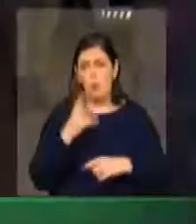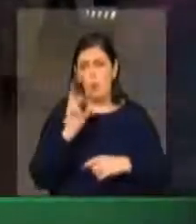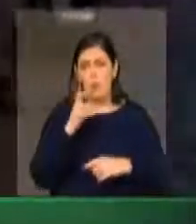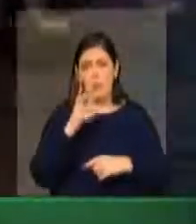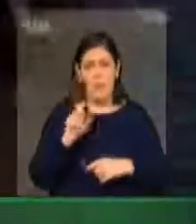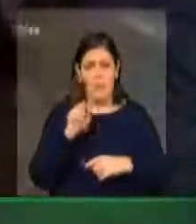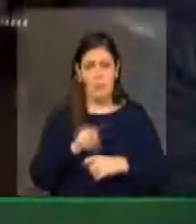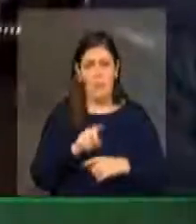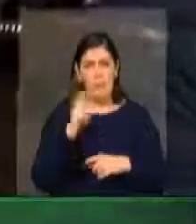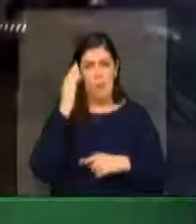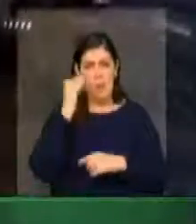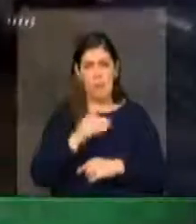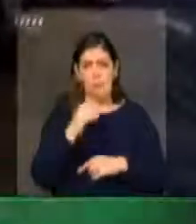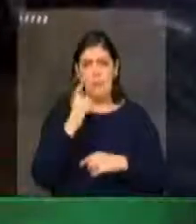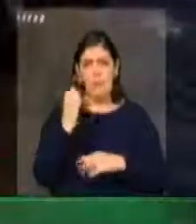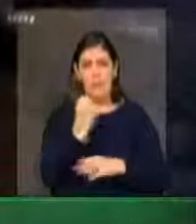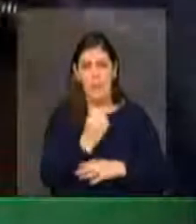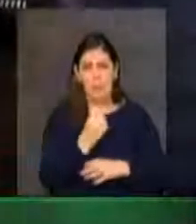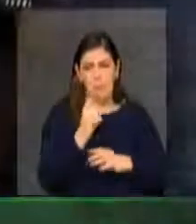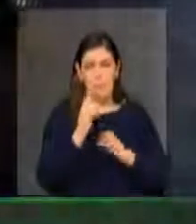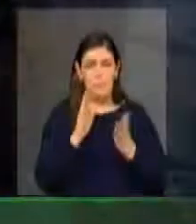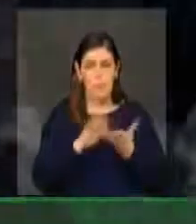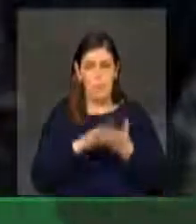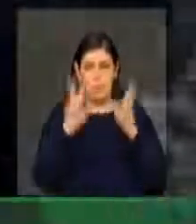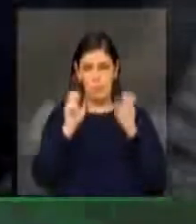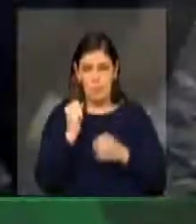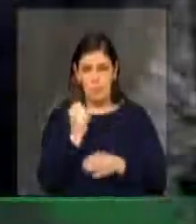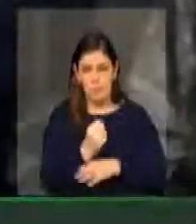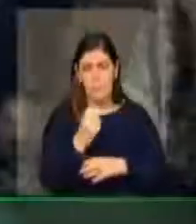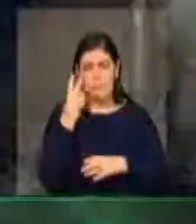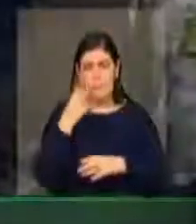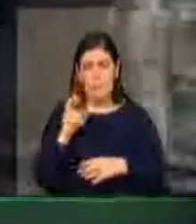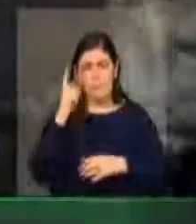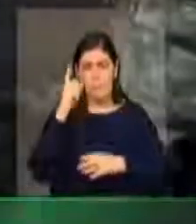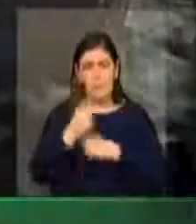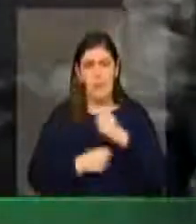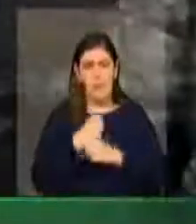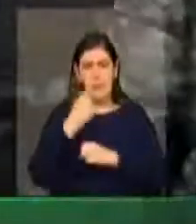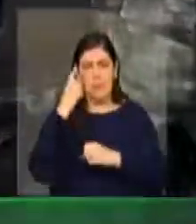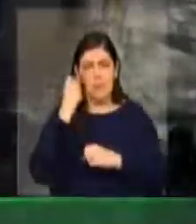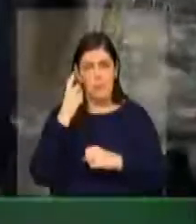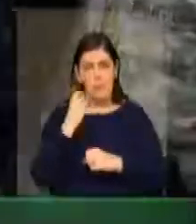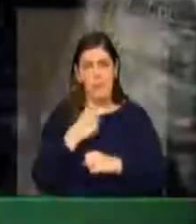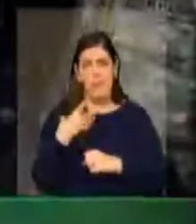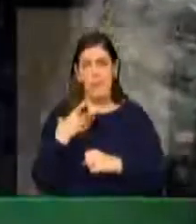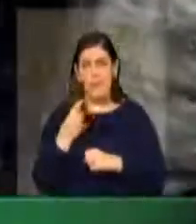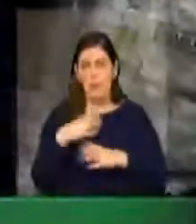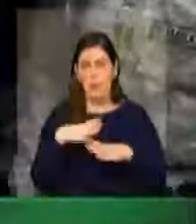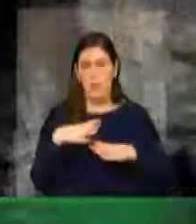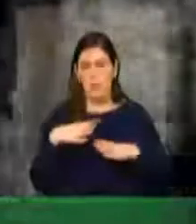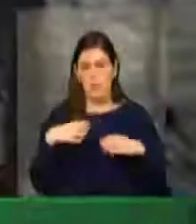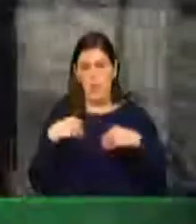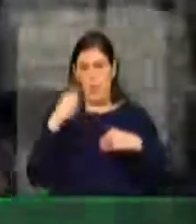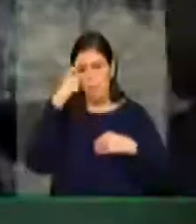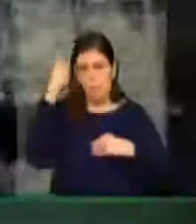de criminalística con 27 años de experiencia. Fue director de Policía Científica, ex jefe de Policía de Río Negro